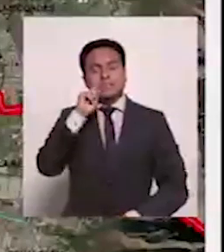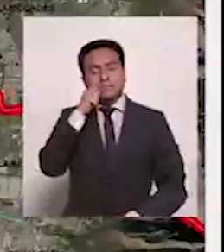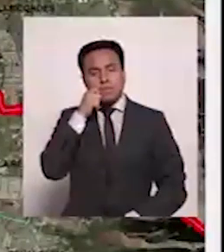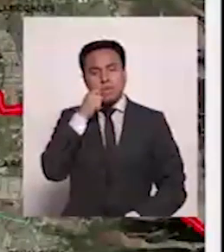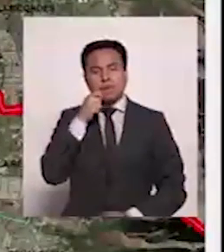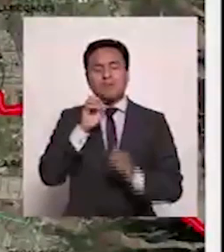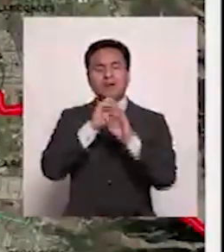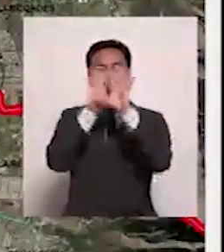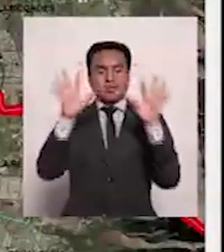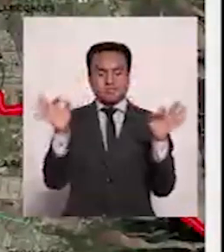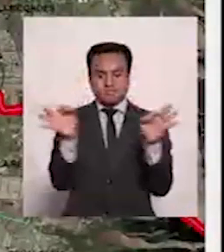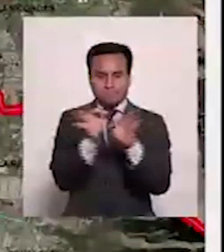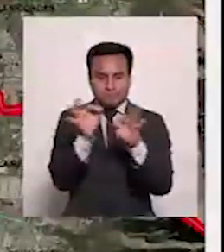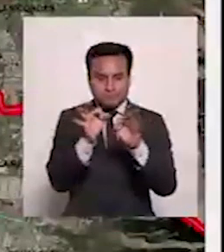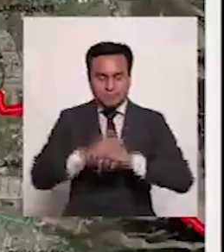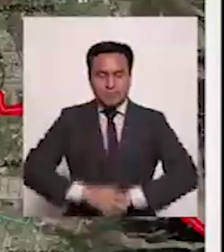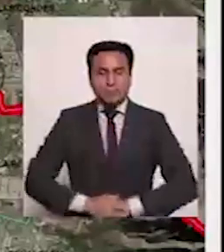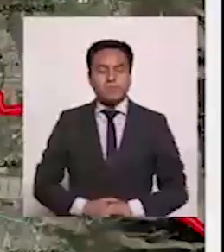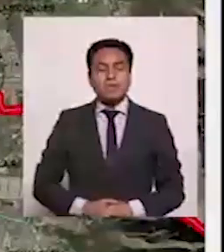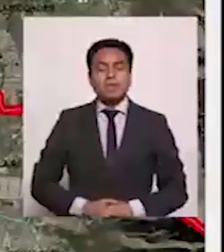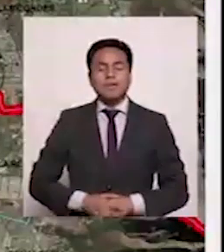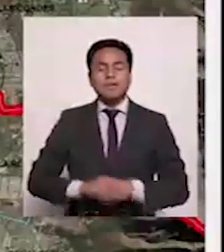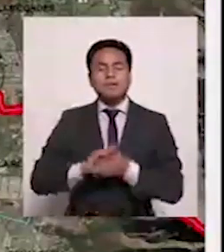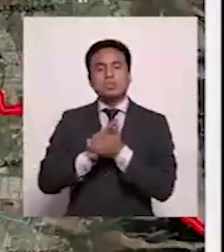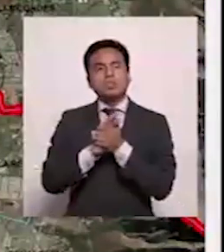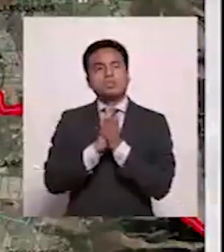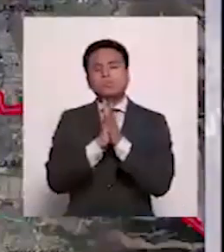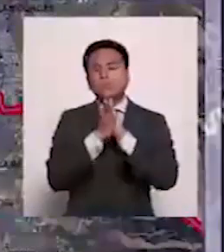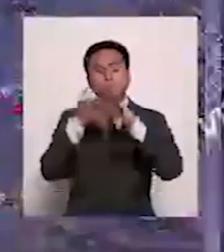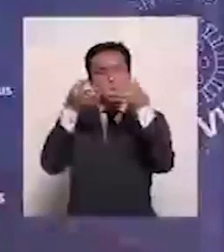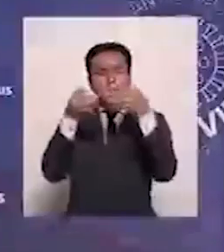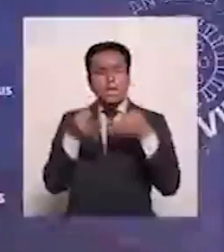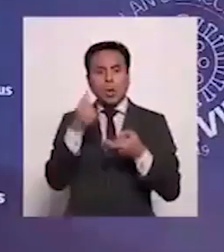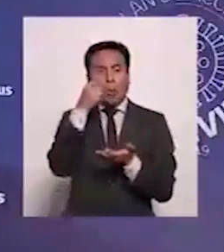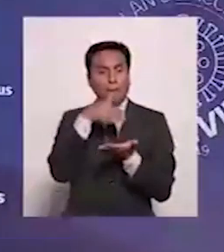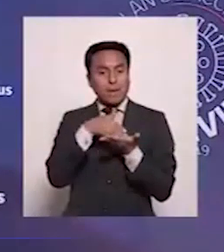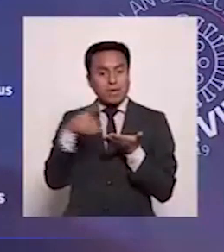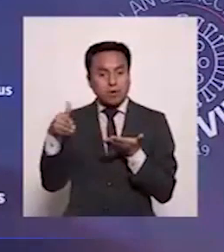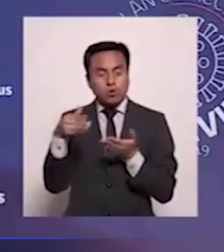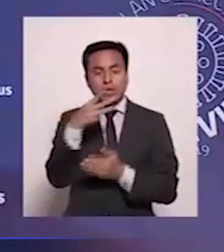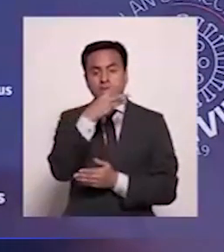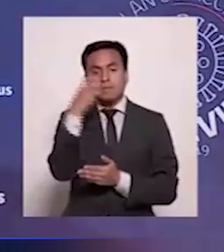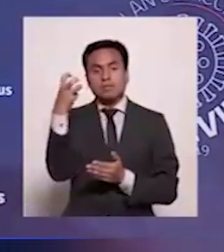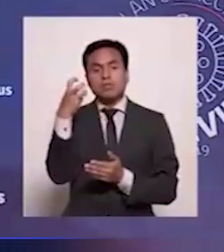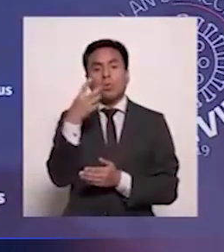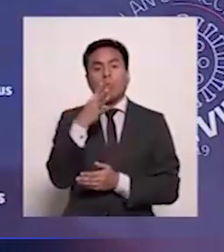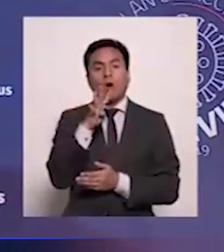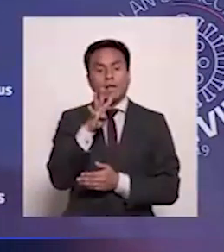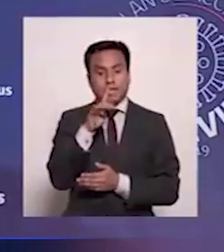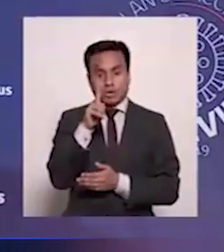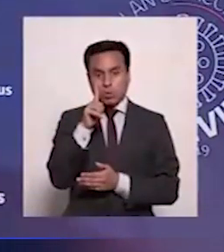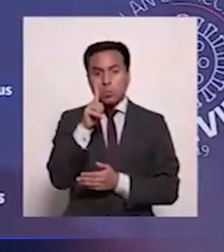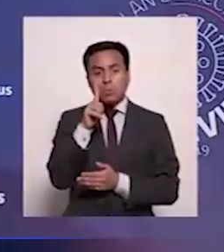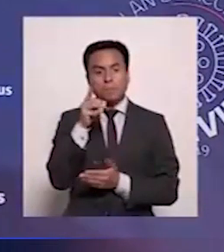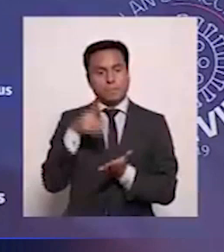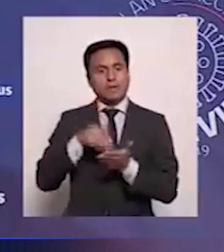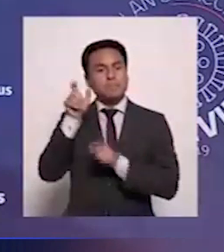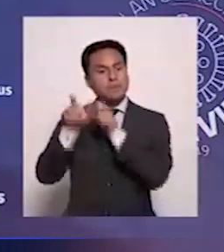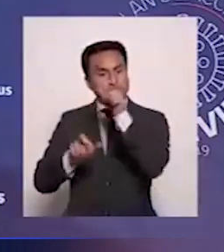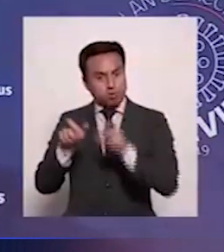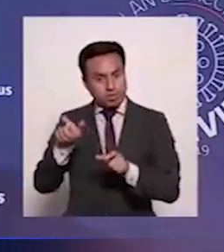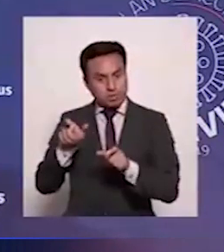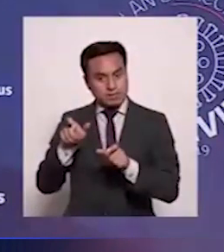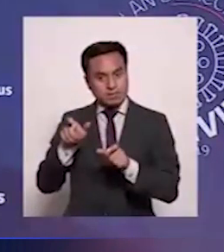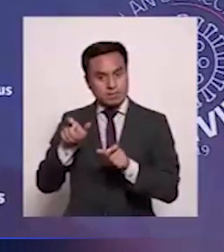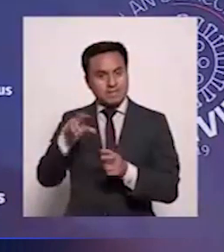para decirlo claramente que un total de un millón 341 mil personas